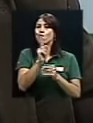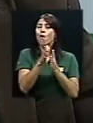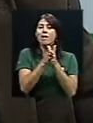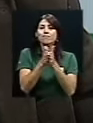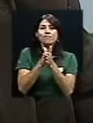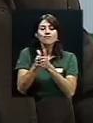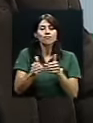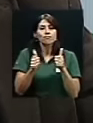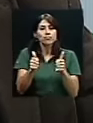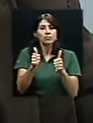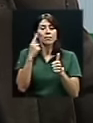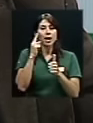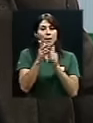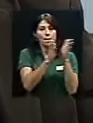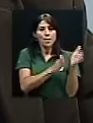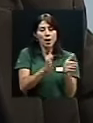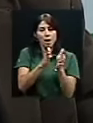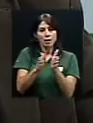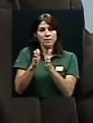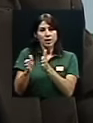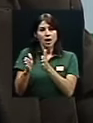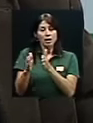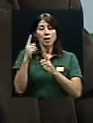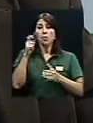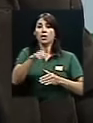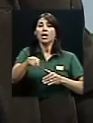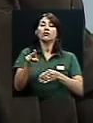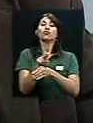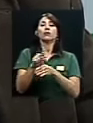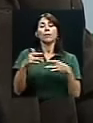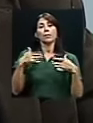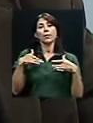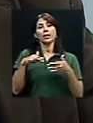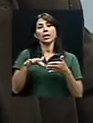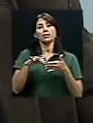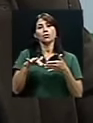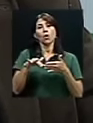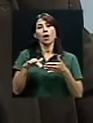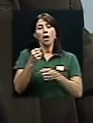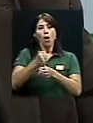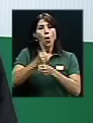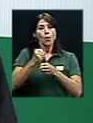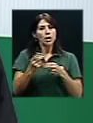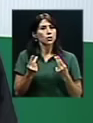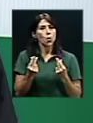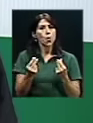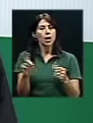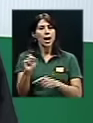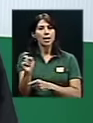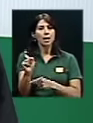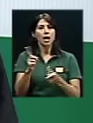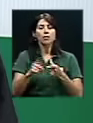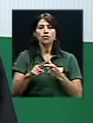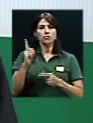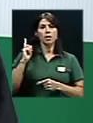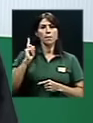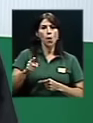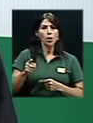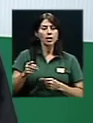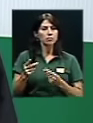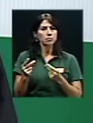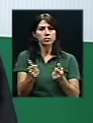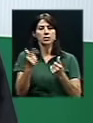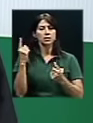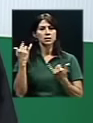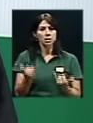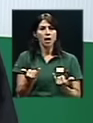de planificar, porque con el pretexto de que las obras surgen, vienen y las imponen, pero la verdad es que